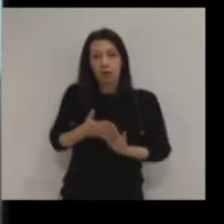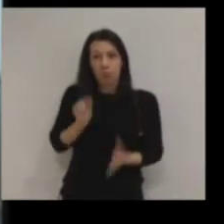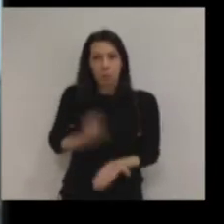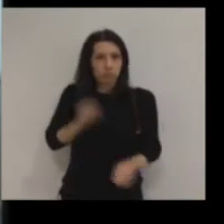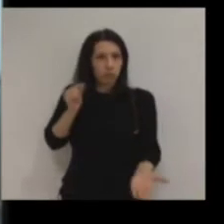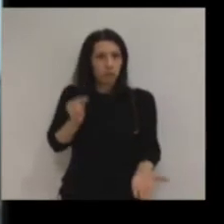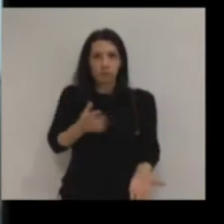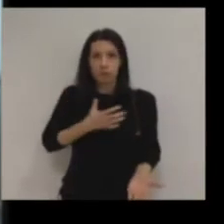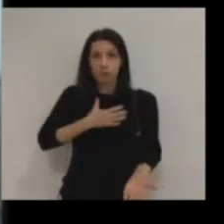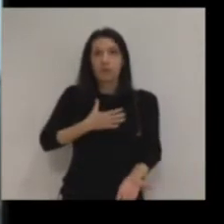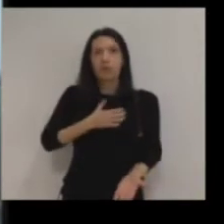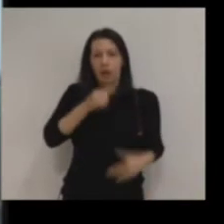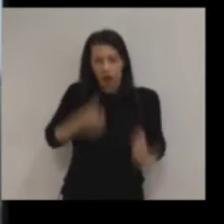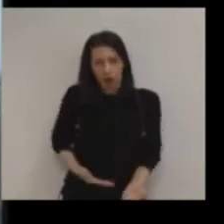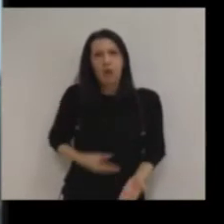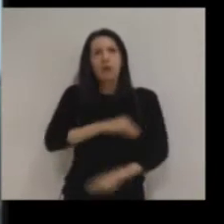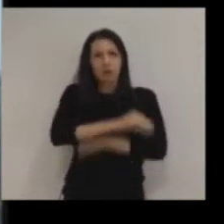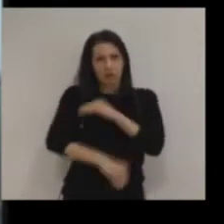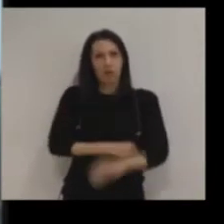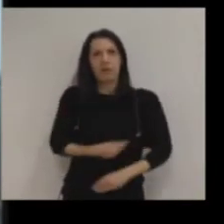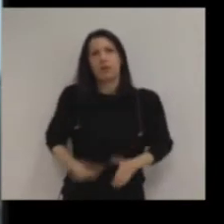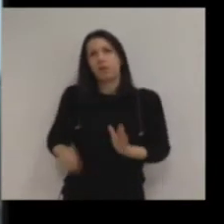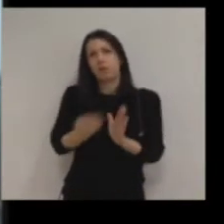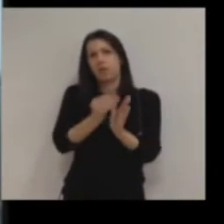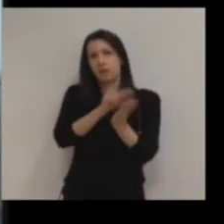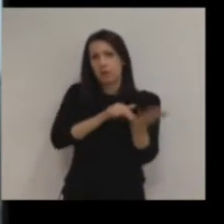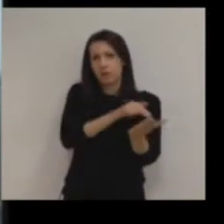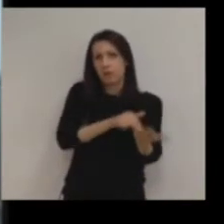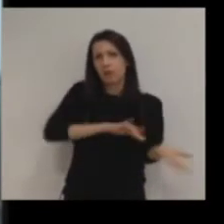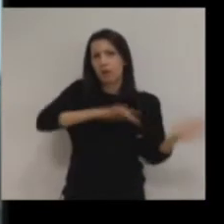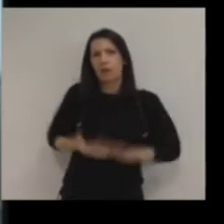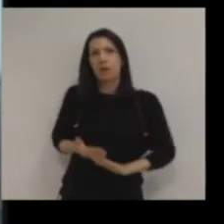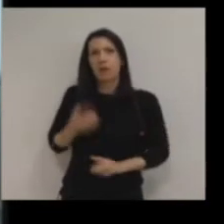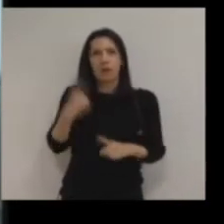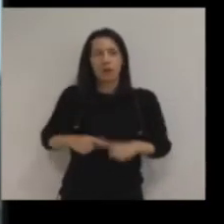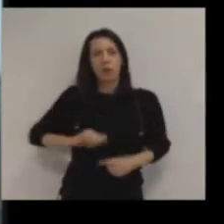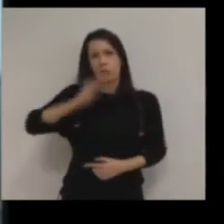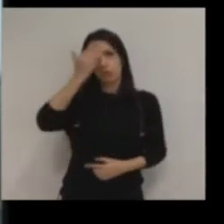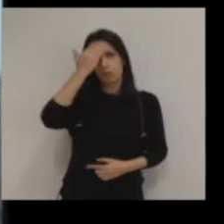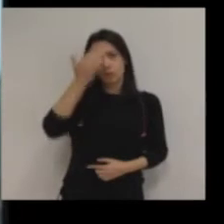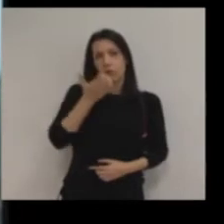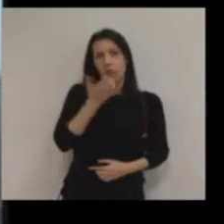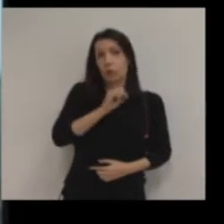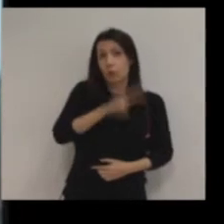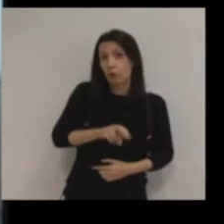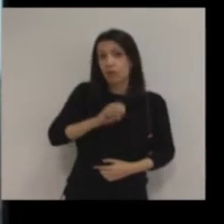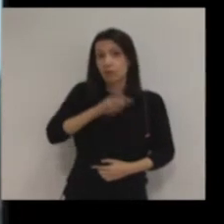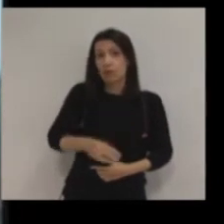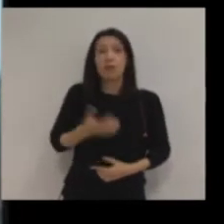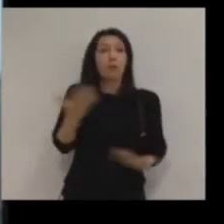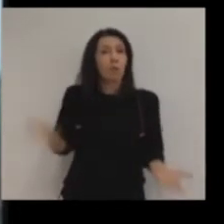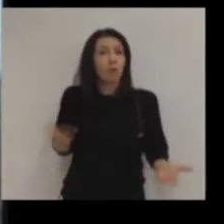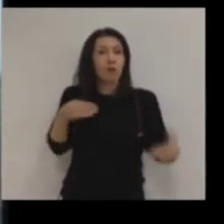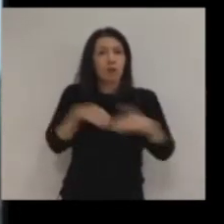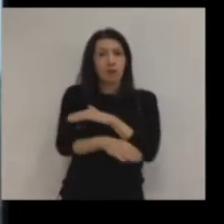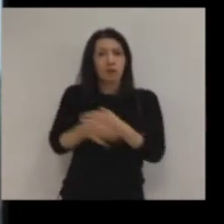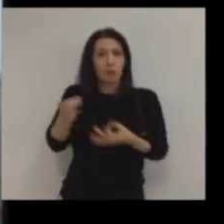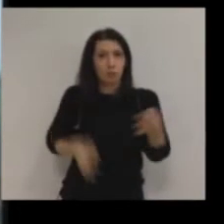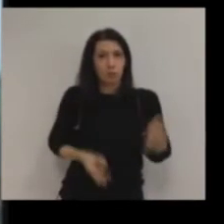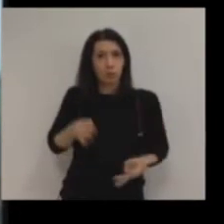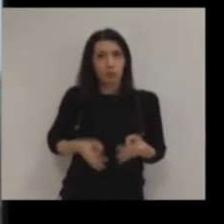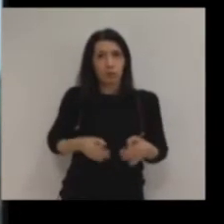de hecho sí que se está aplicando la Convención en preceptos fundamentales como el 12 o el 13, el acceso a la